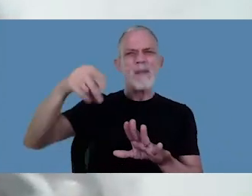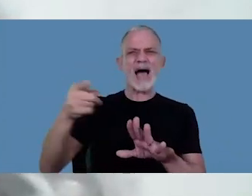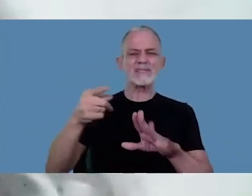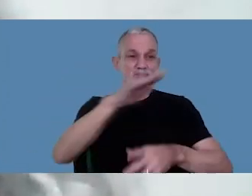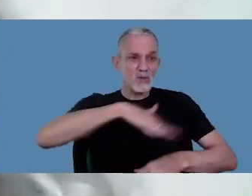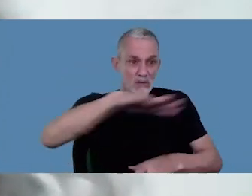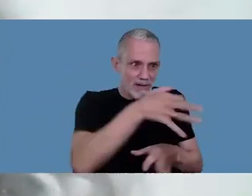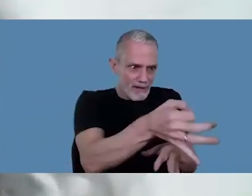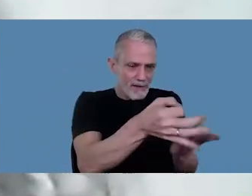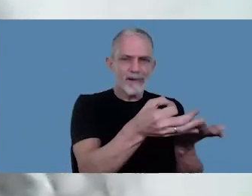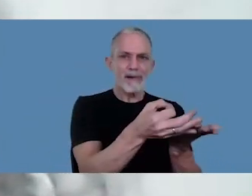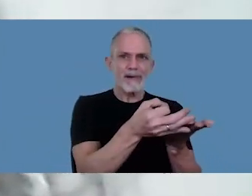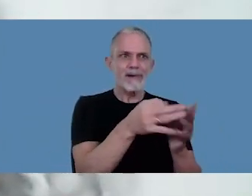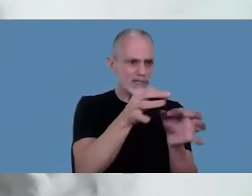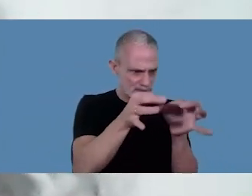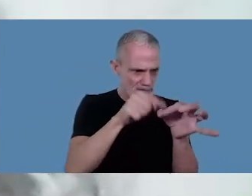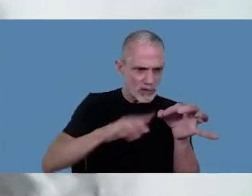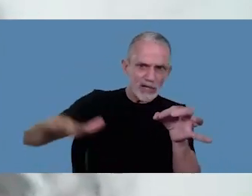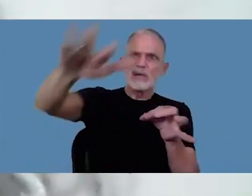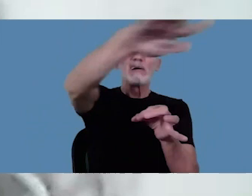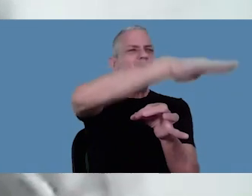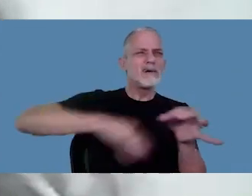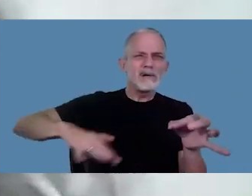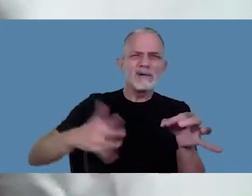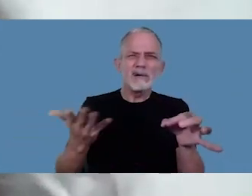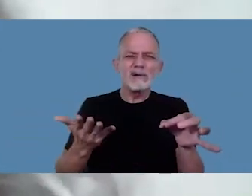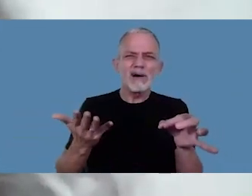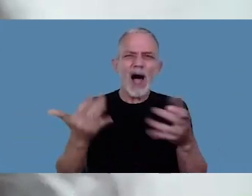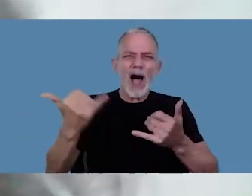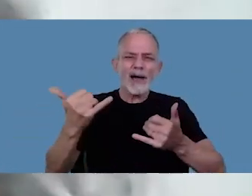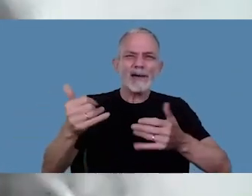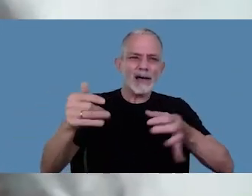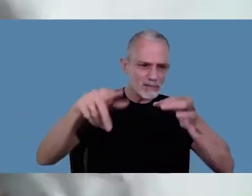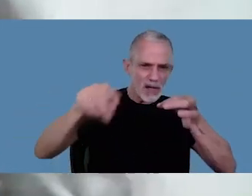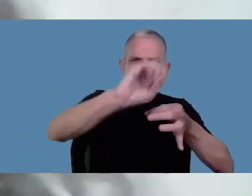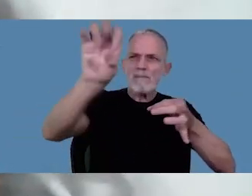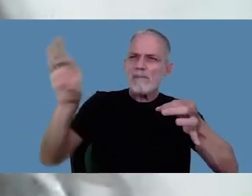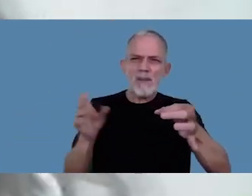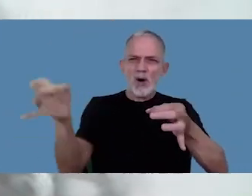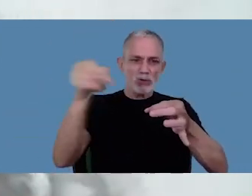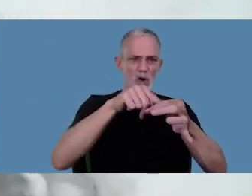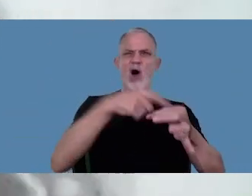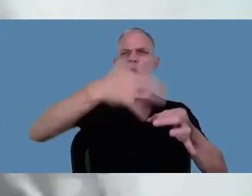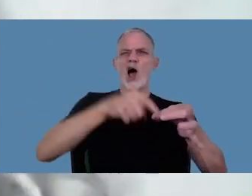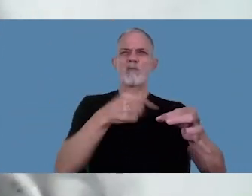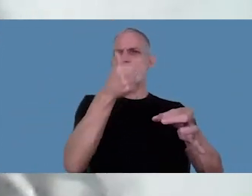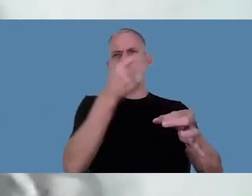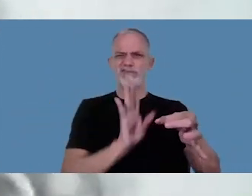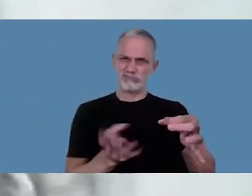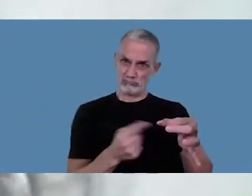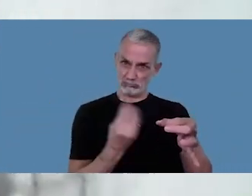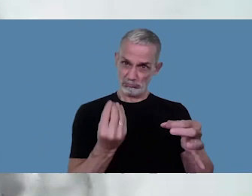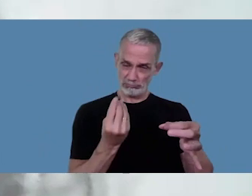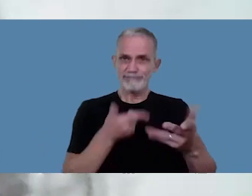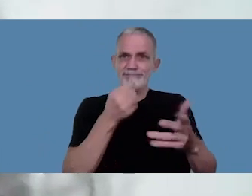local está en medio de una gran jungla de contaminación y que por más que hagamos